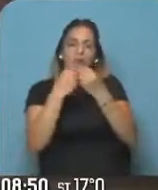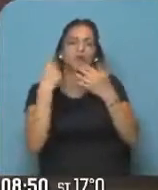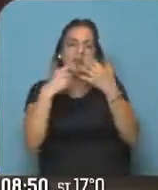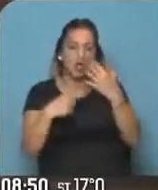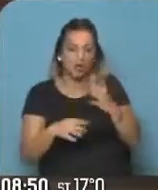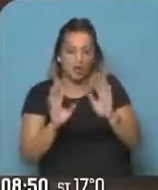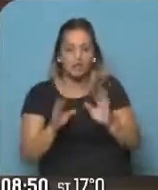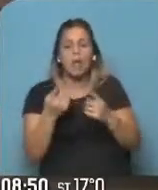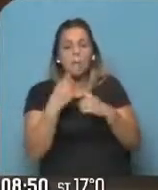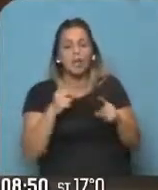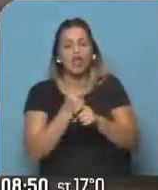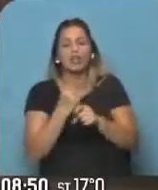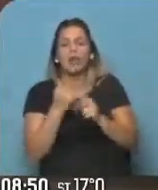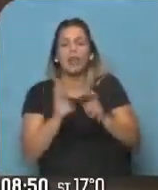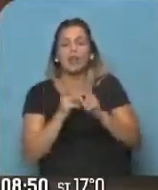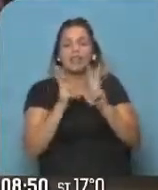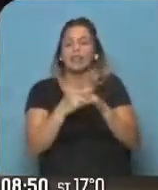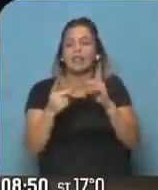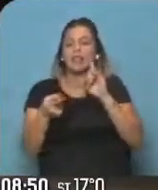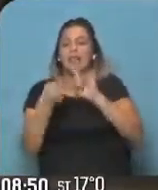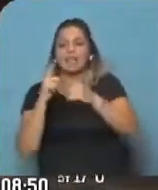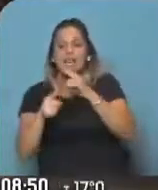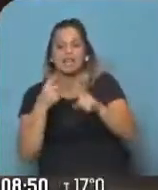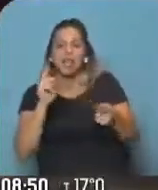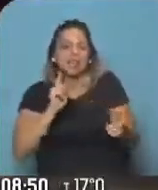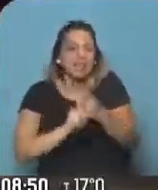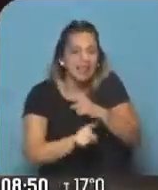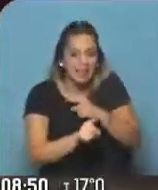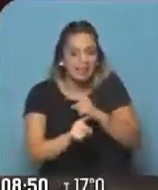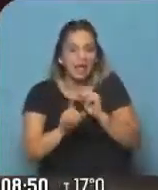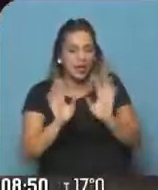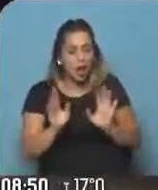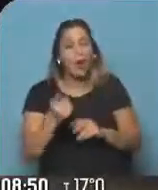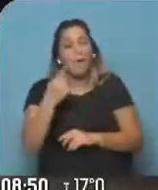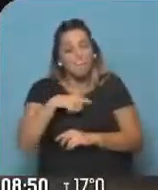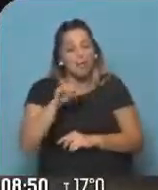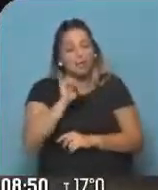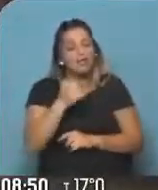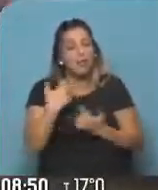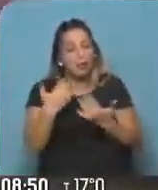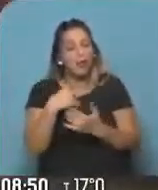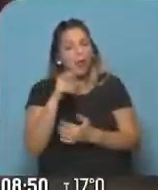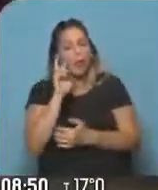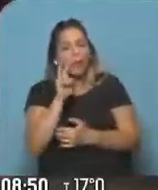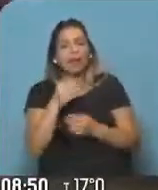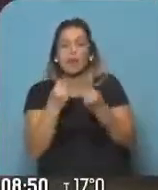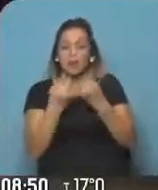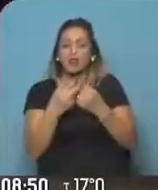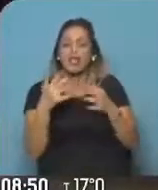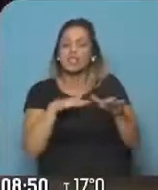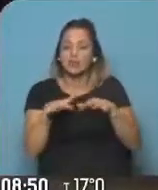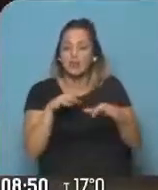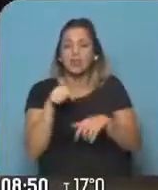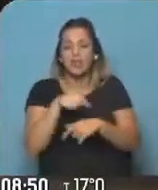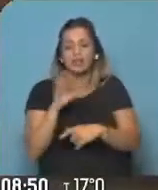y que no se puede establecer una relación causa-efecto directa si se puede inferir que mucho de lo que ha pasado este año la ola de